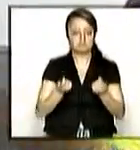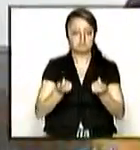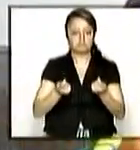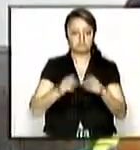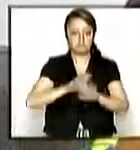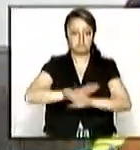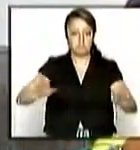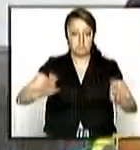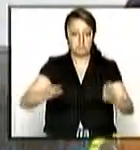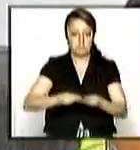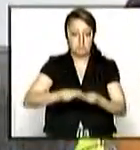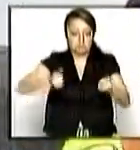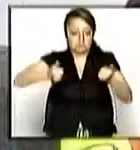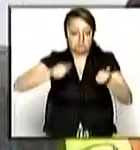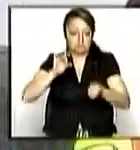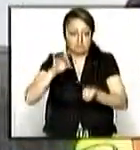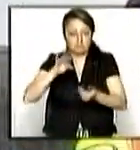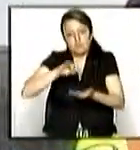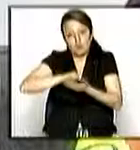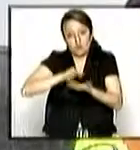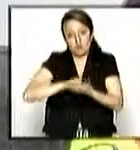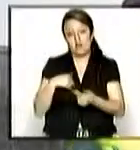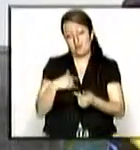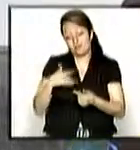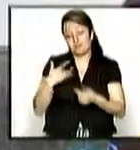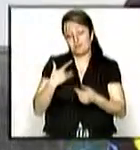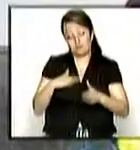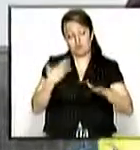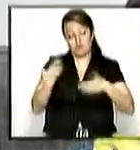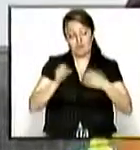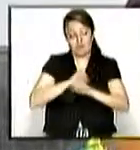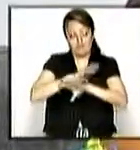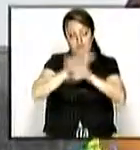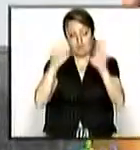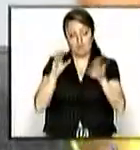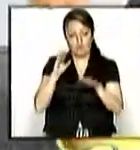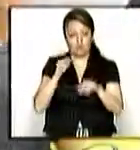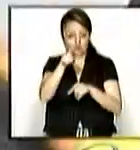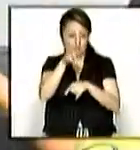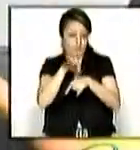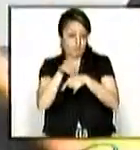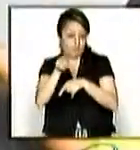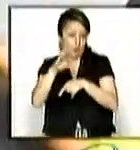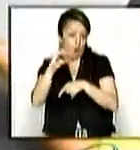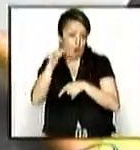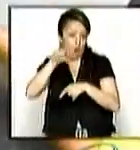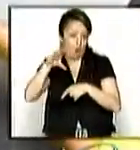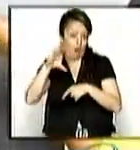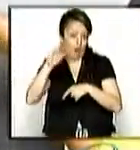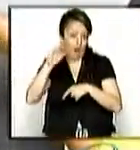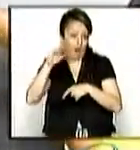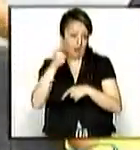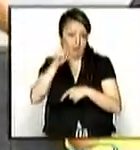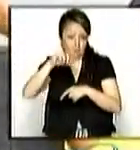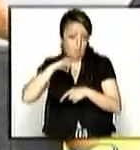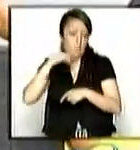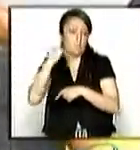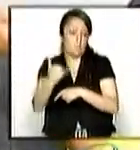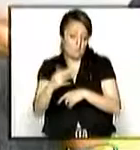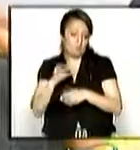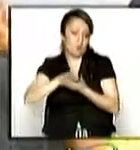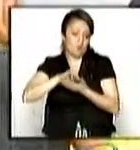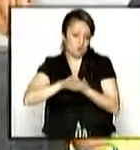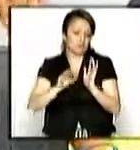problema. Entonces es muy satisfactorio. Me imagino que el doctor Oscar también lo ha tenido y para usted, doctor, también, porque yo